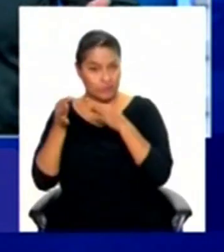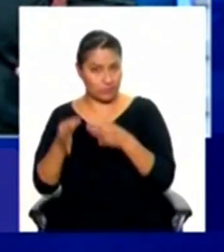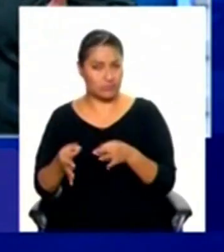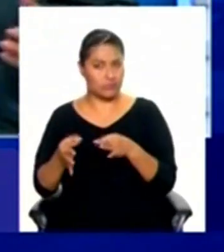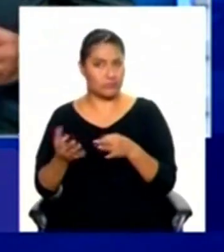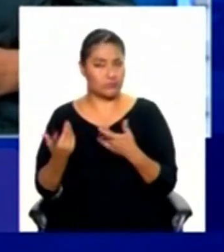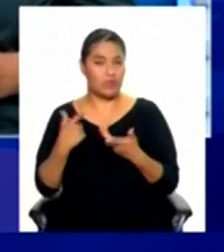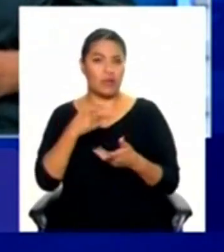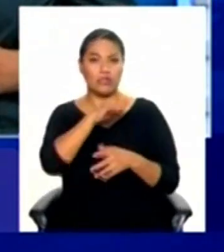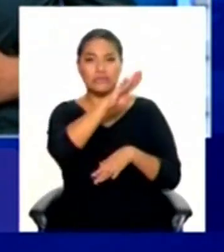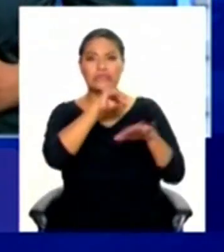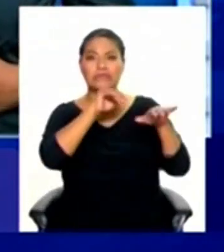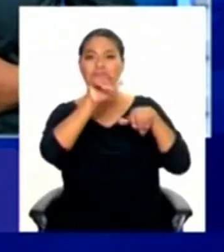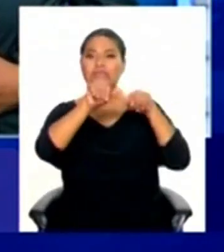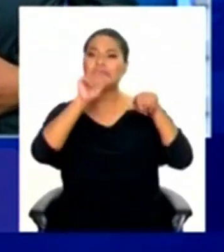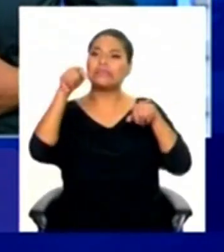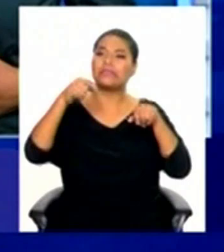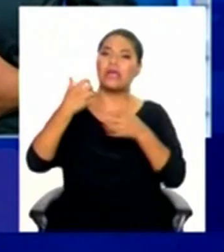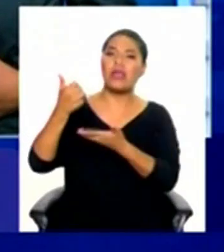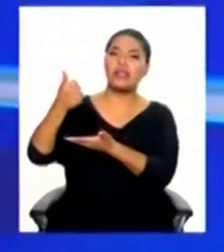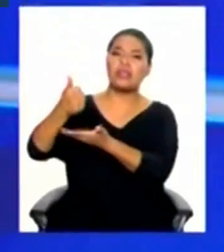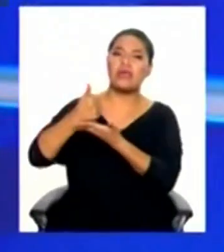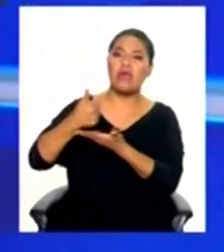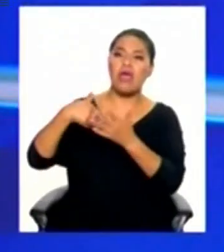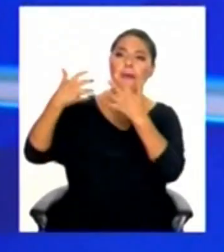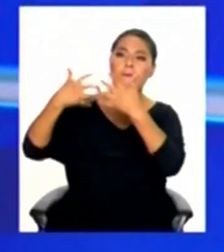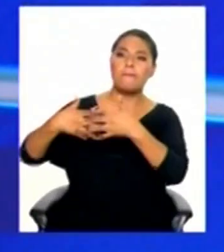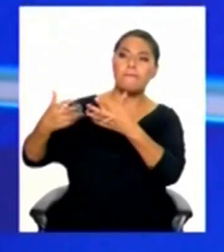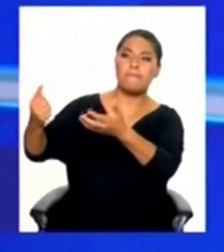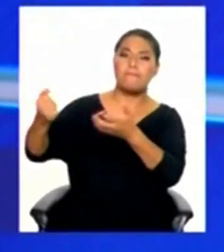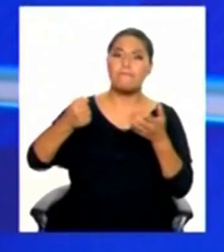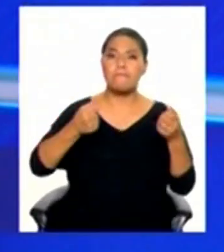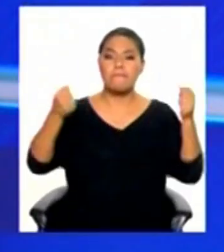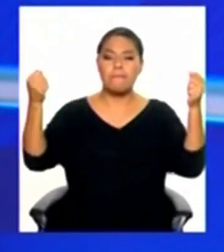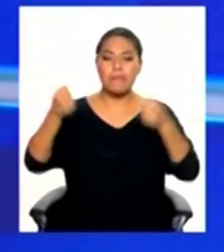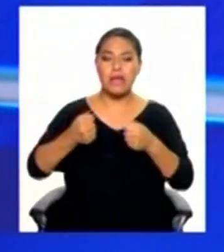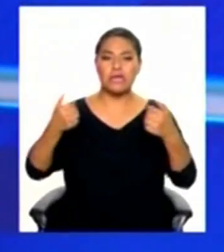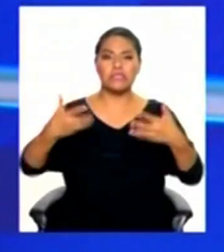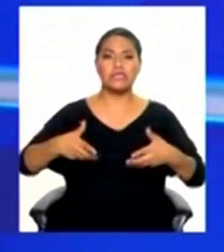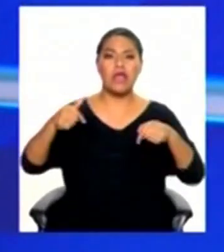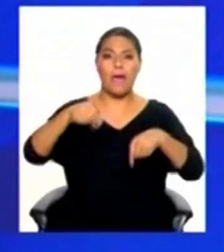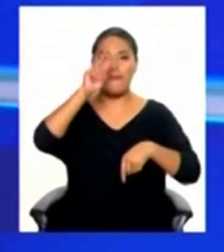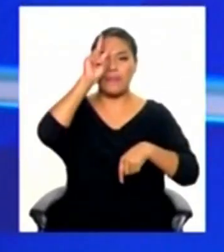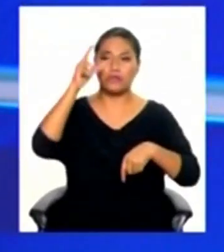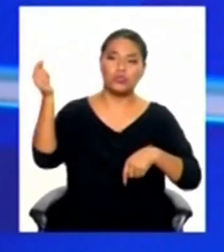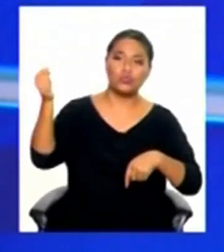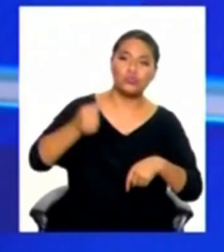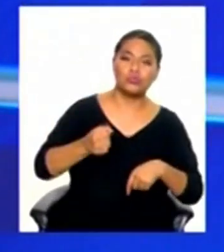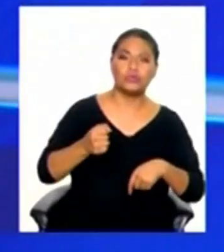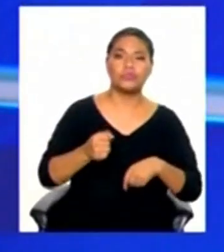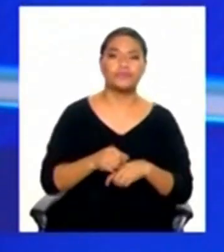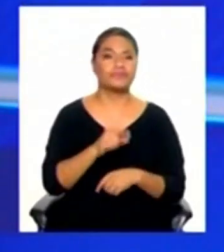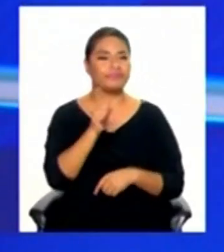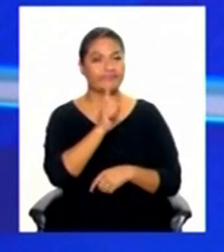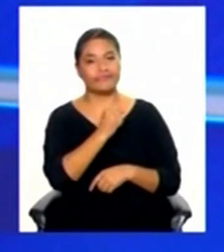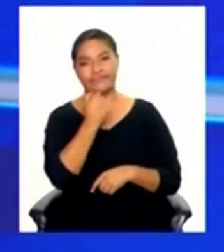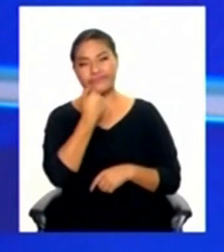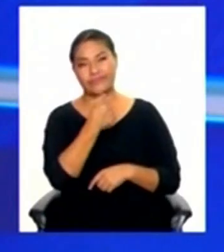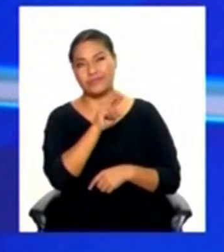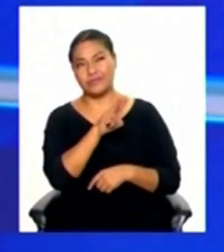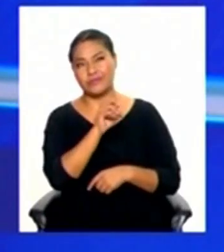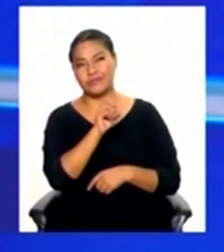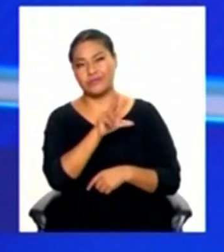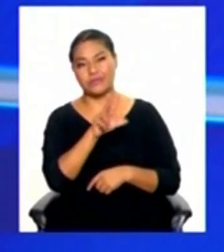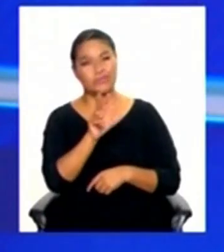trae inversión que ese es la solución de este problema no no creo que hacia fin o sea por lo menos este 2023 vamos a tener que